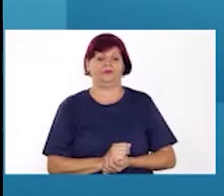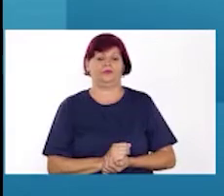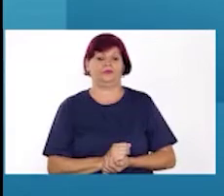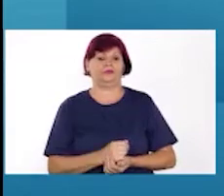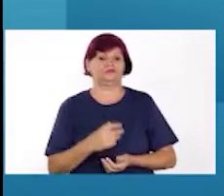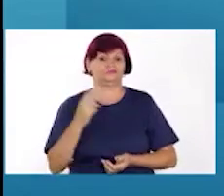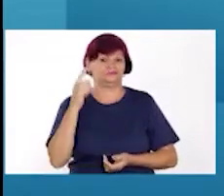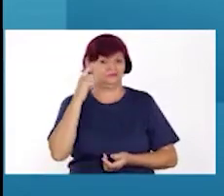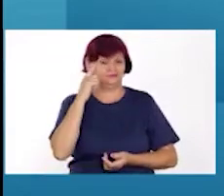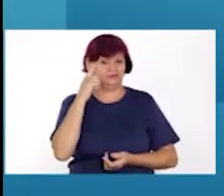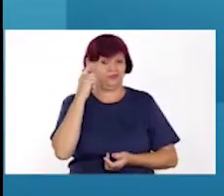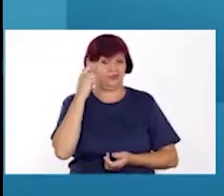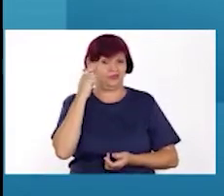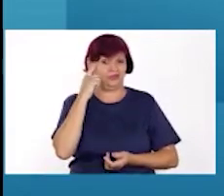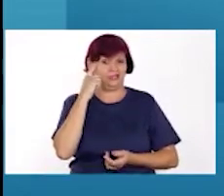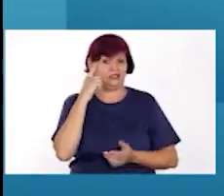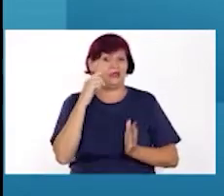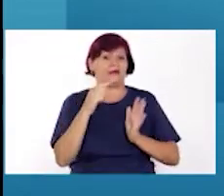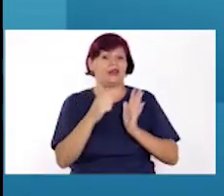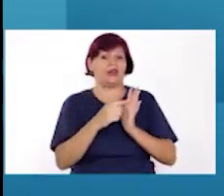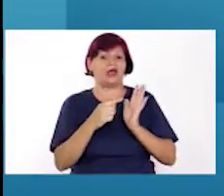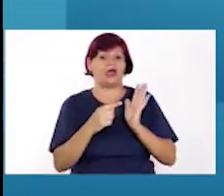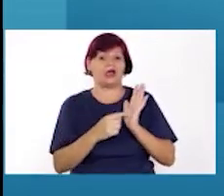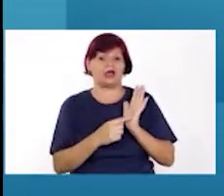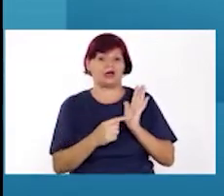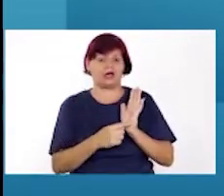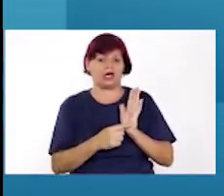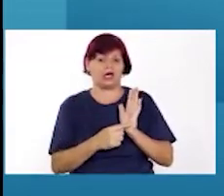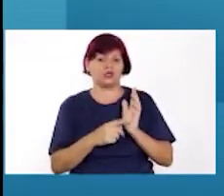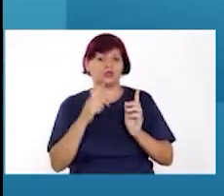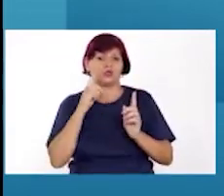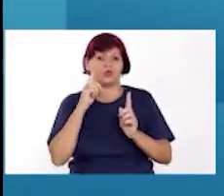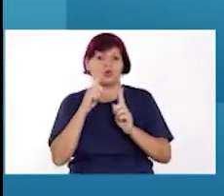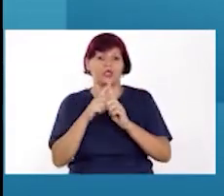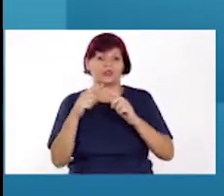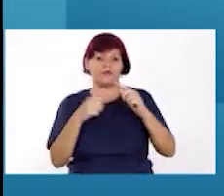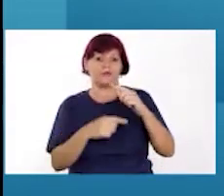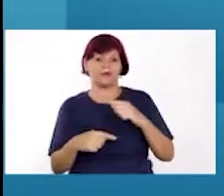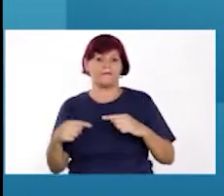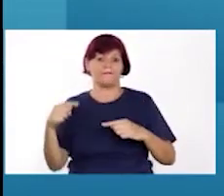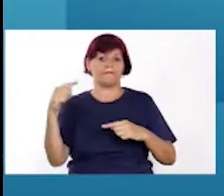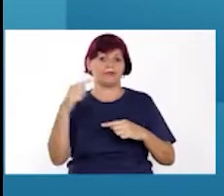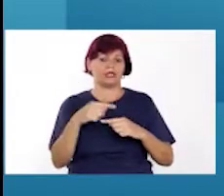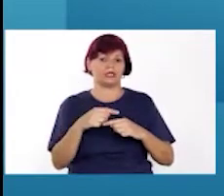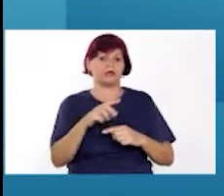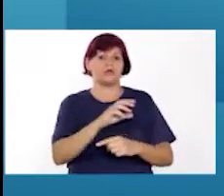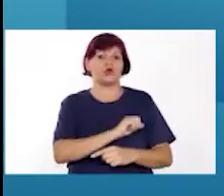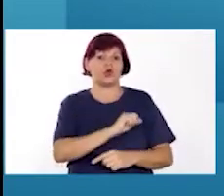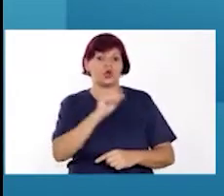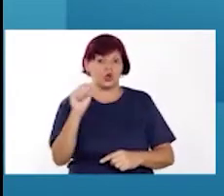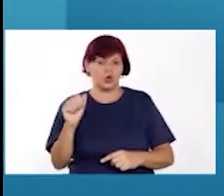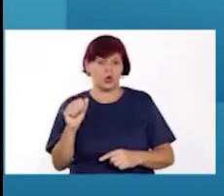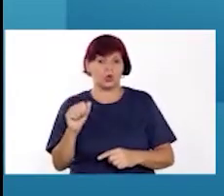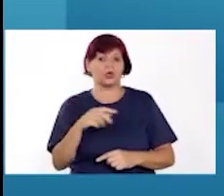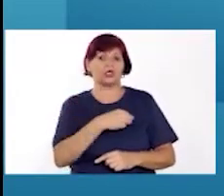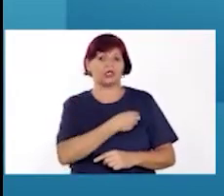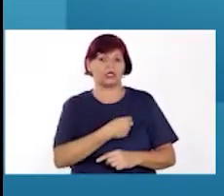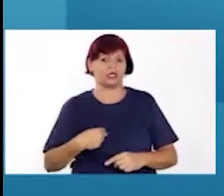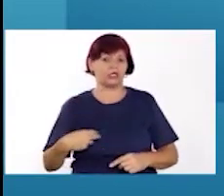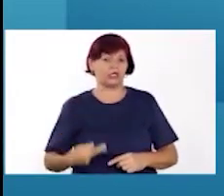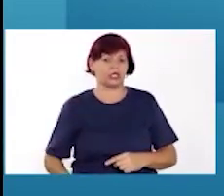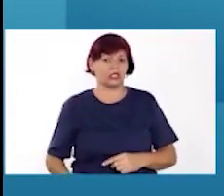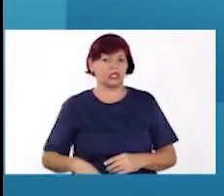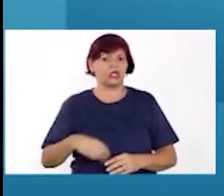teniendo en cuenta las causas, sus objetivos y principios, y los logros que han permitido a China